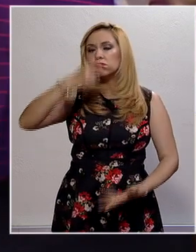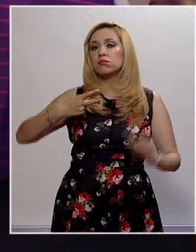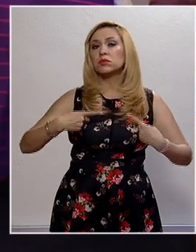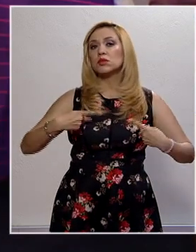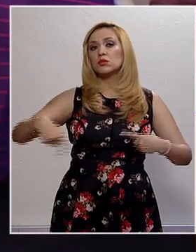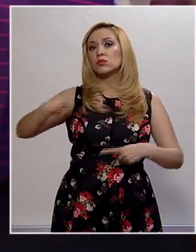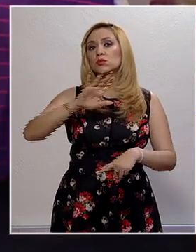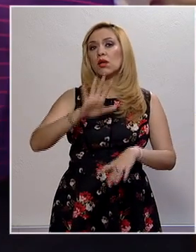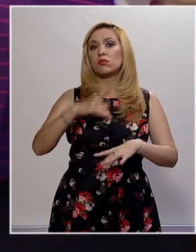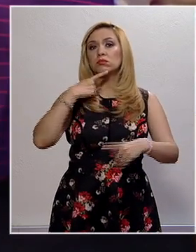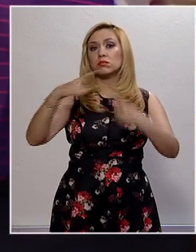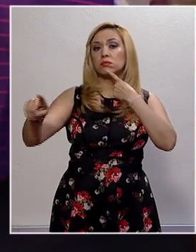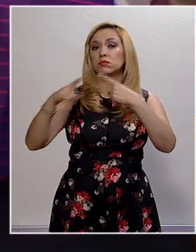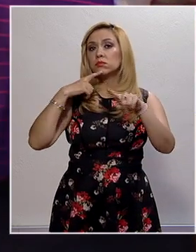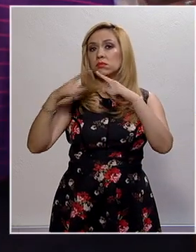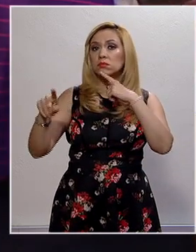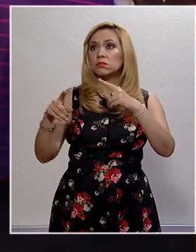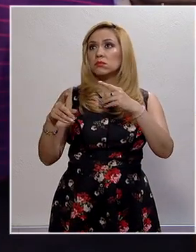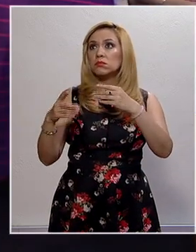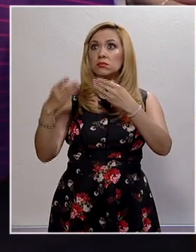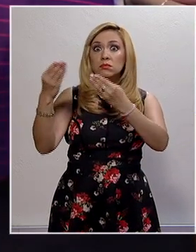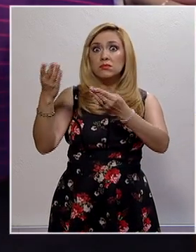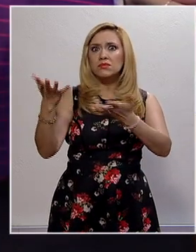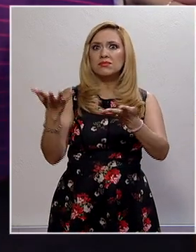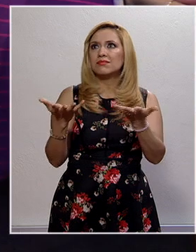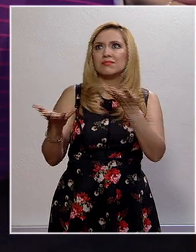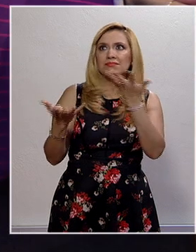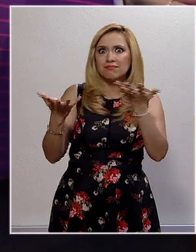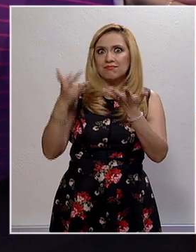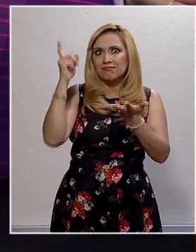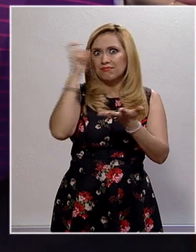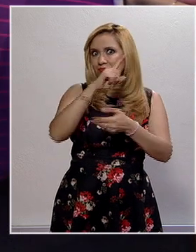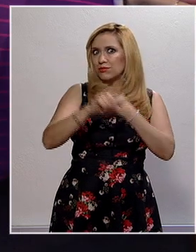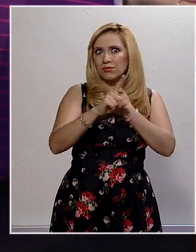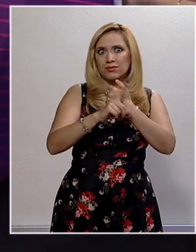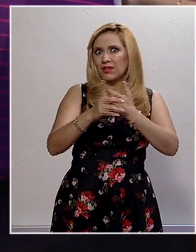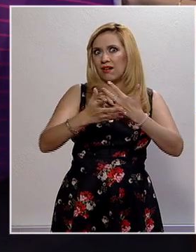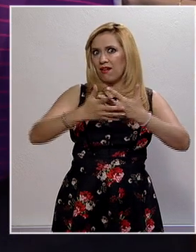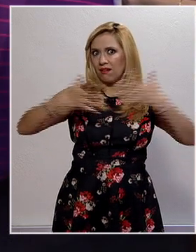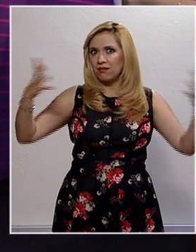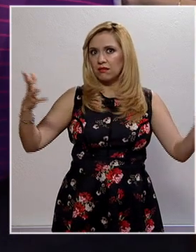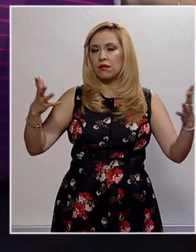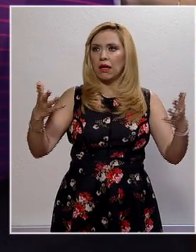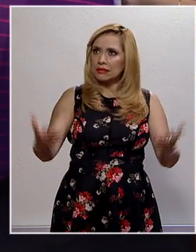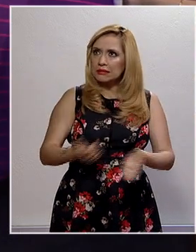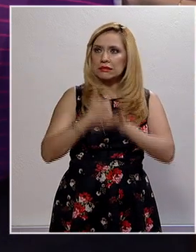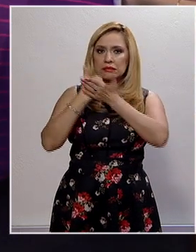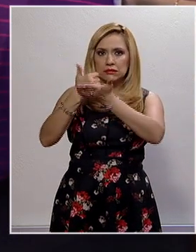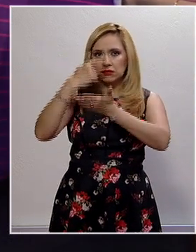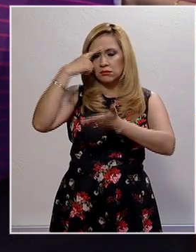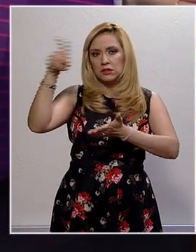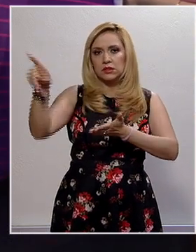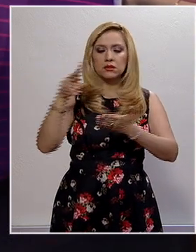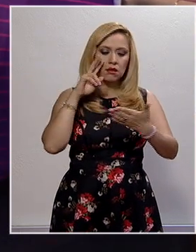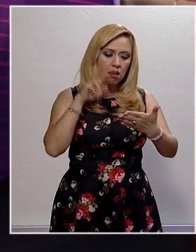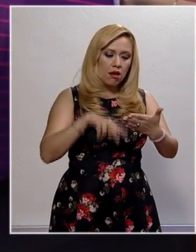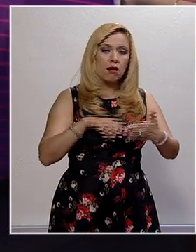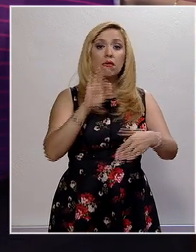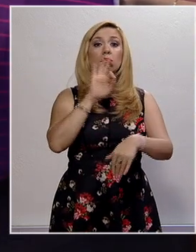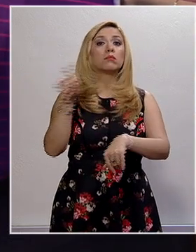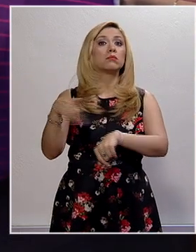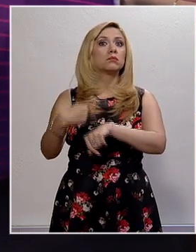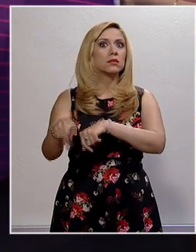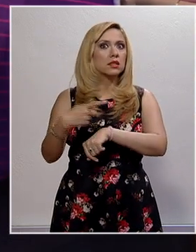las denuncias, las personas que investigan y que están enfrentando retos muy importantes. Y quizás peligro, o sea,